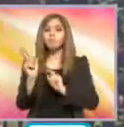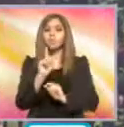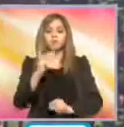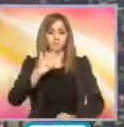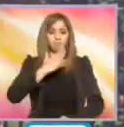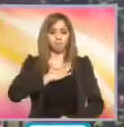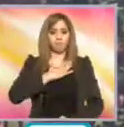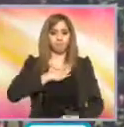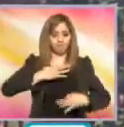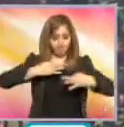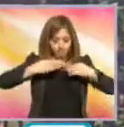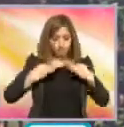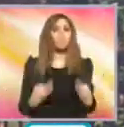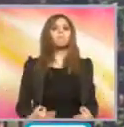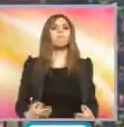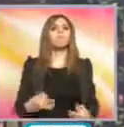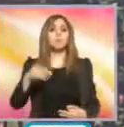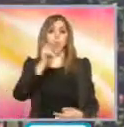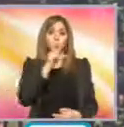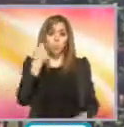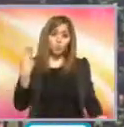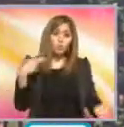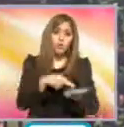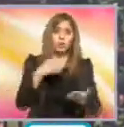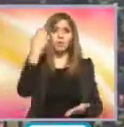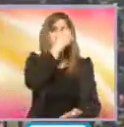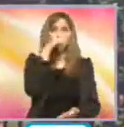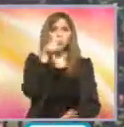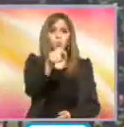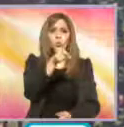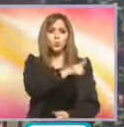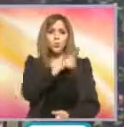dignidad, esa te la regala también la escuela, cuando puedes resolver